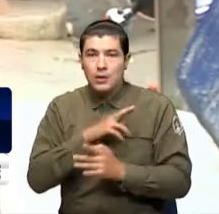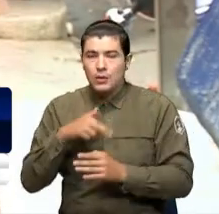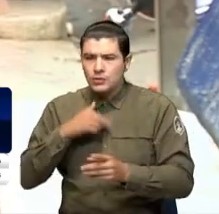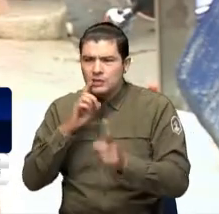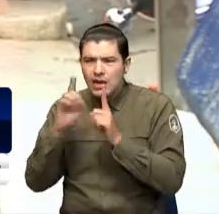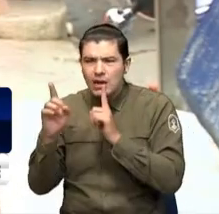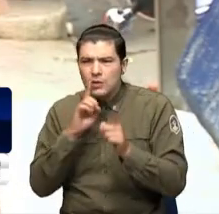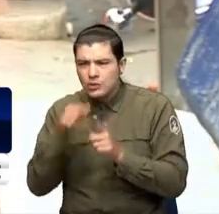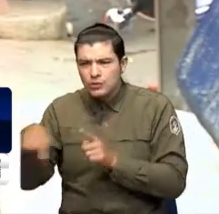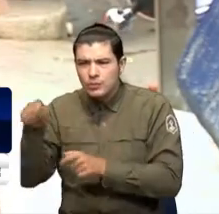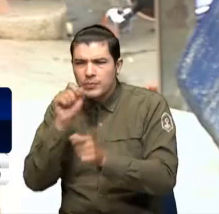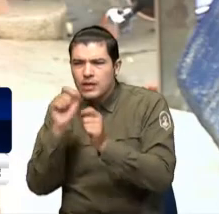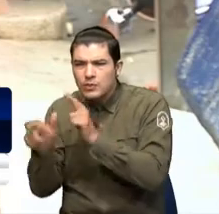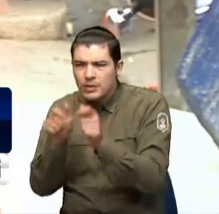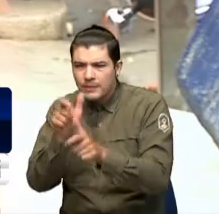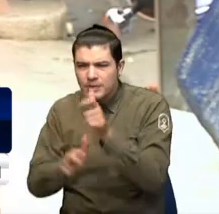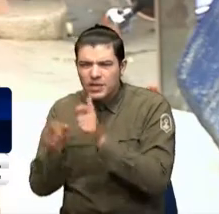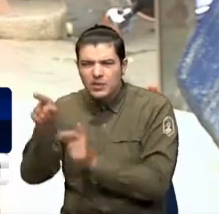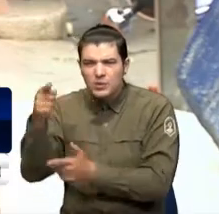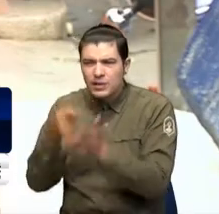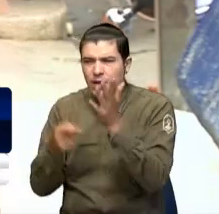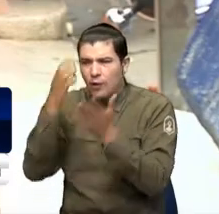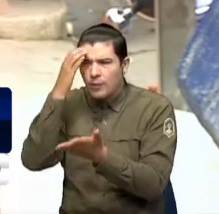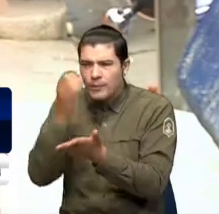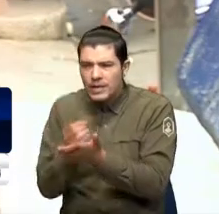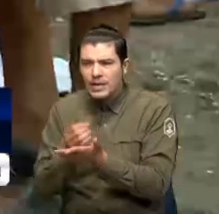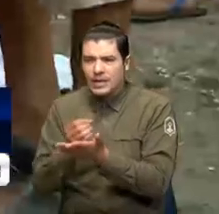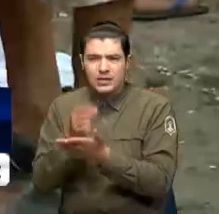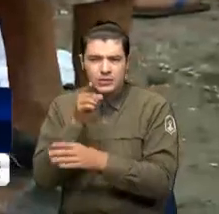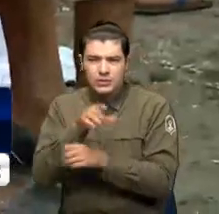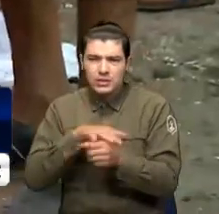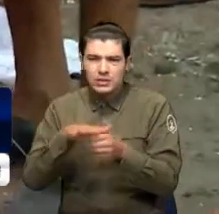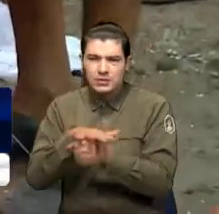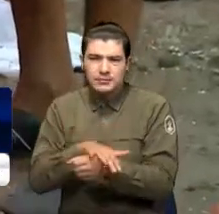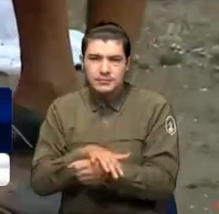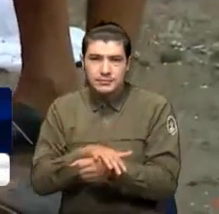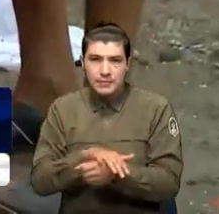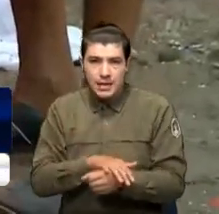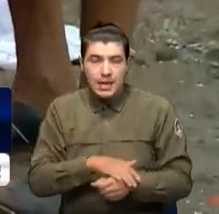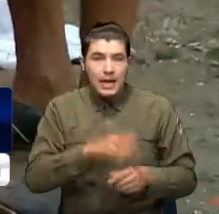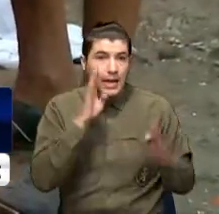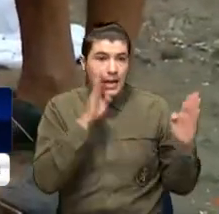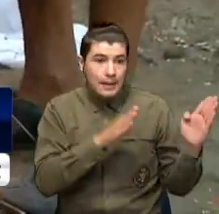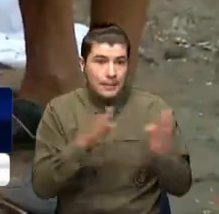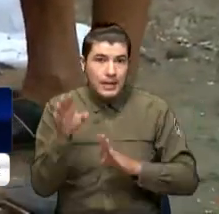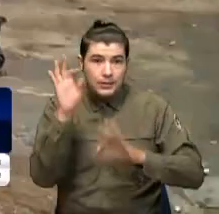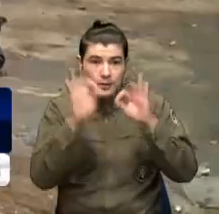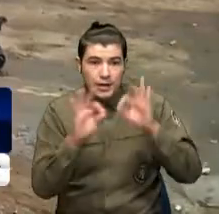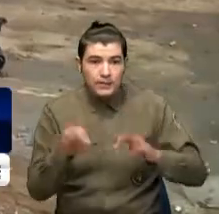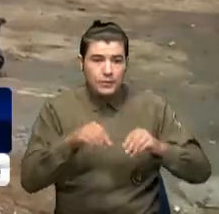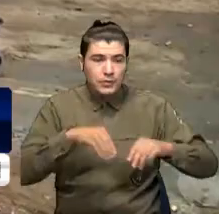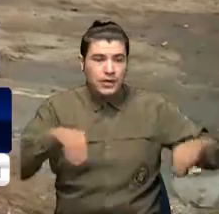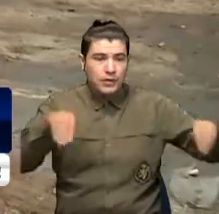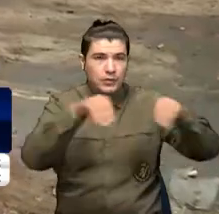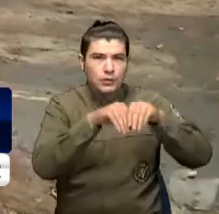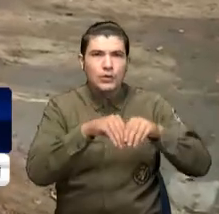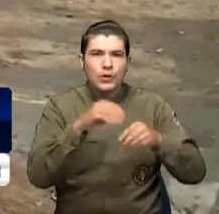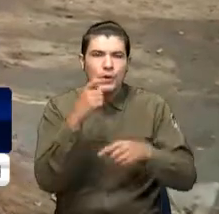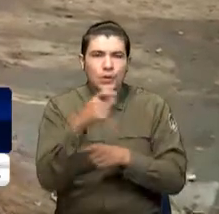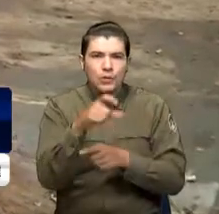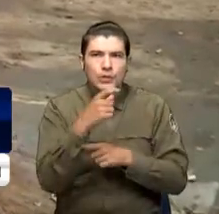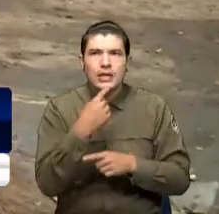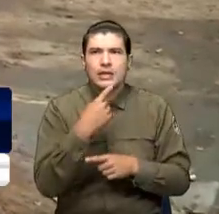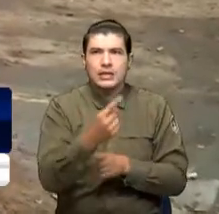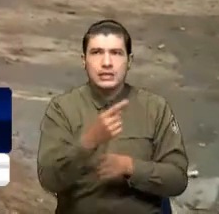ver qué piensan de esta decisión y cómo van estas conversaciones. El Plan de Ordenamiento Territorial de Cúcuta ordena bodegas de